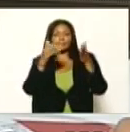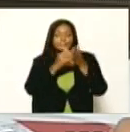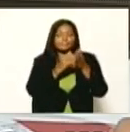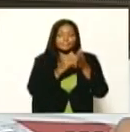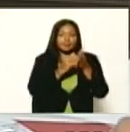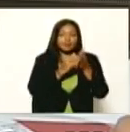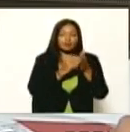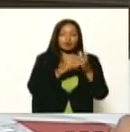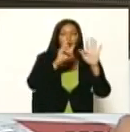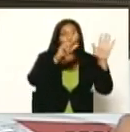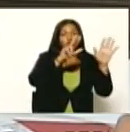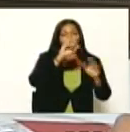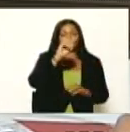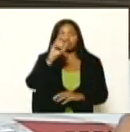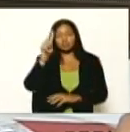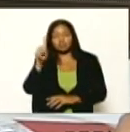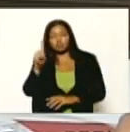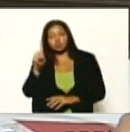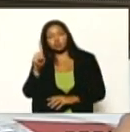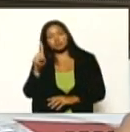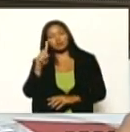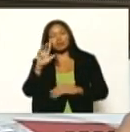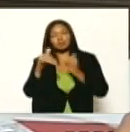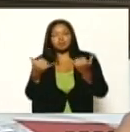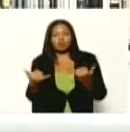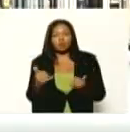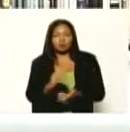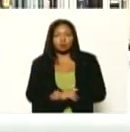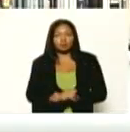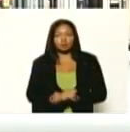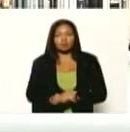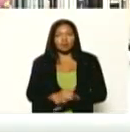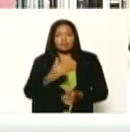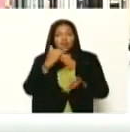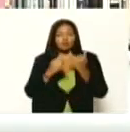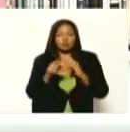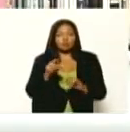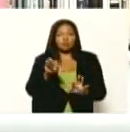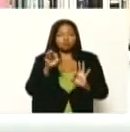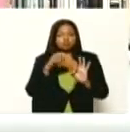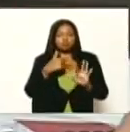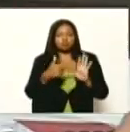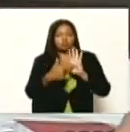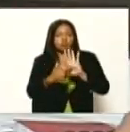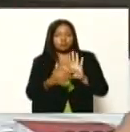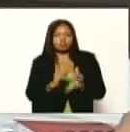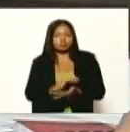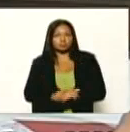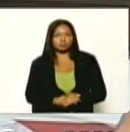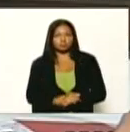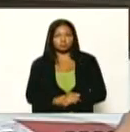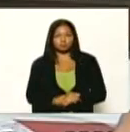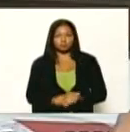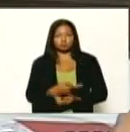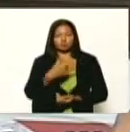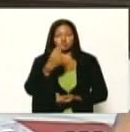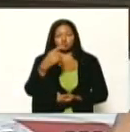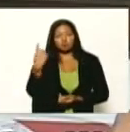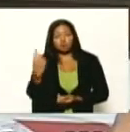183.806. Naguará, hasta el último, pues, hasta que sacó un voto. Exactamente. Fue postulado. Y no solo postulado, sino